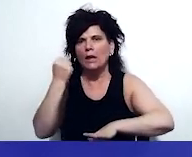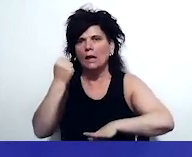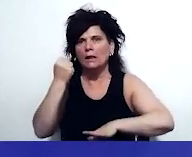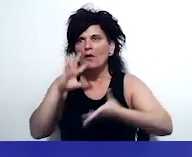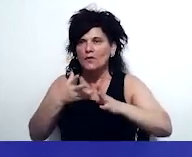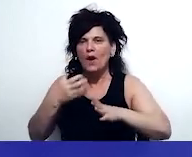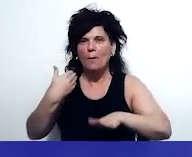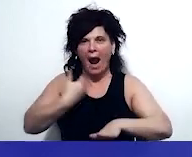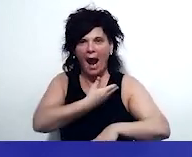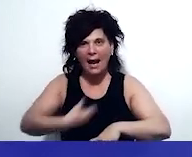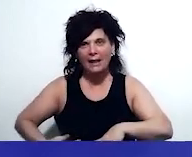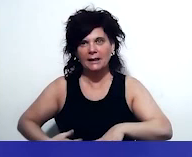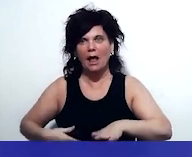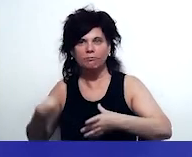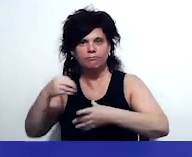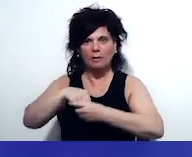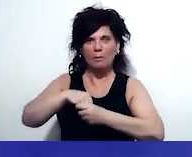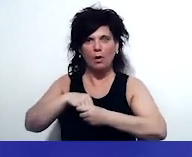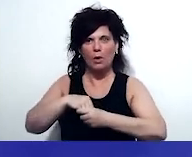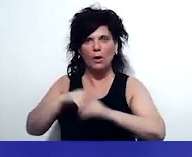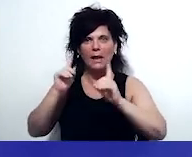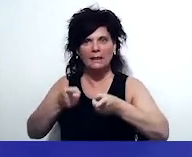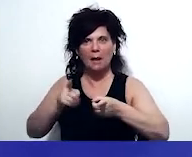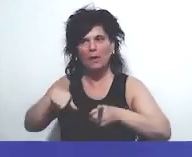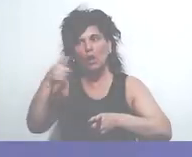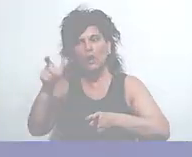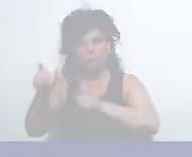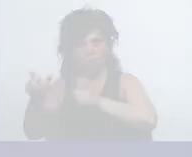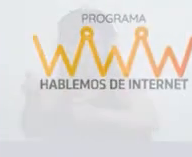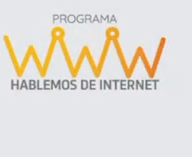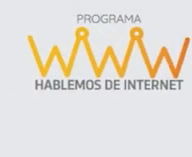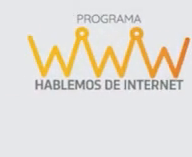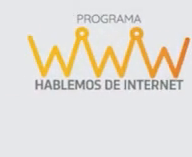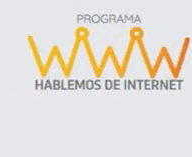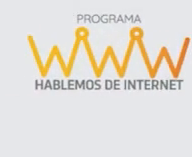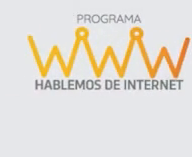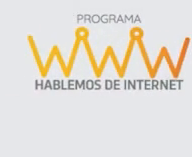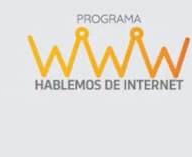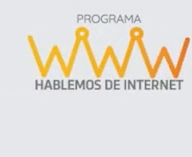de cómo el Estado se involucra, siempre en contacto con otros miembros de la sociedad.